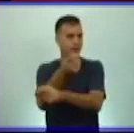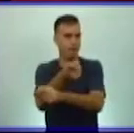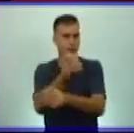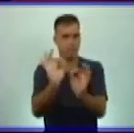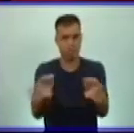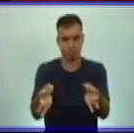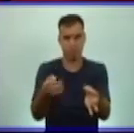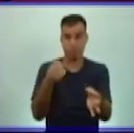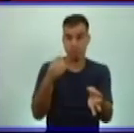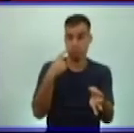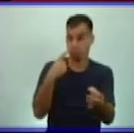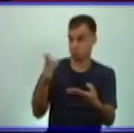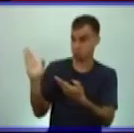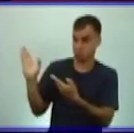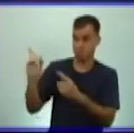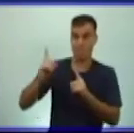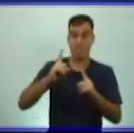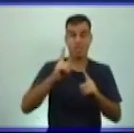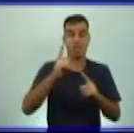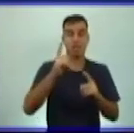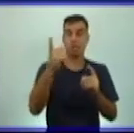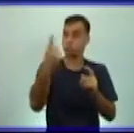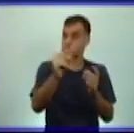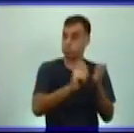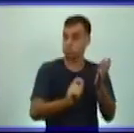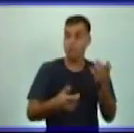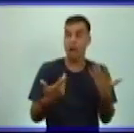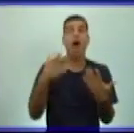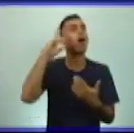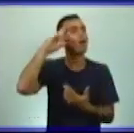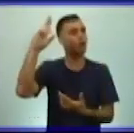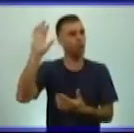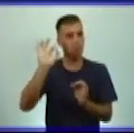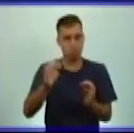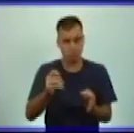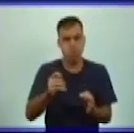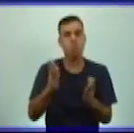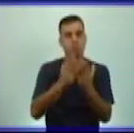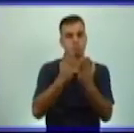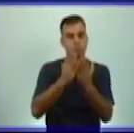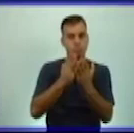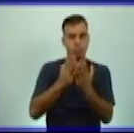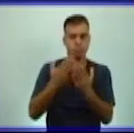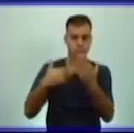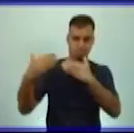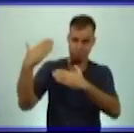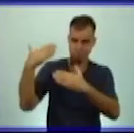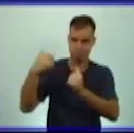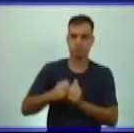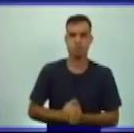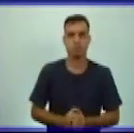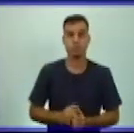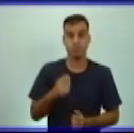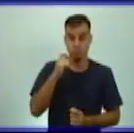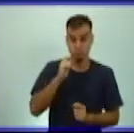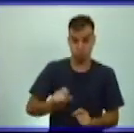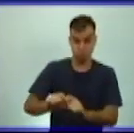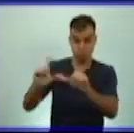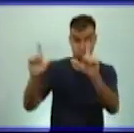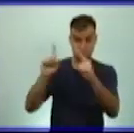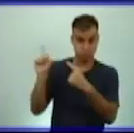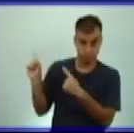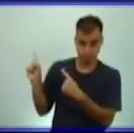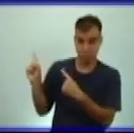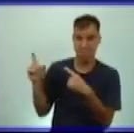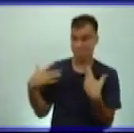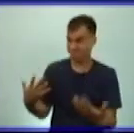las siguientes actividades para recordar esto que hemos trabajado en clase. En la diapositiva les estamos